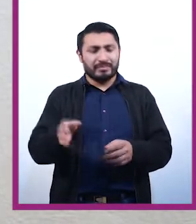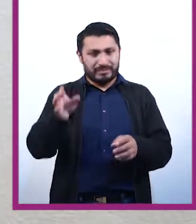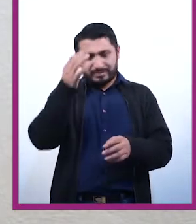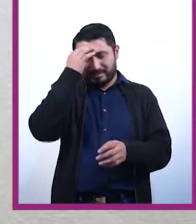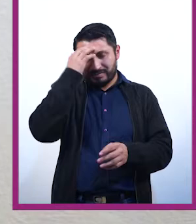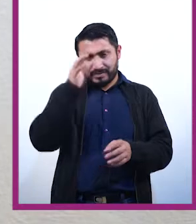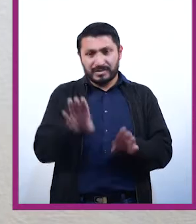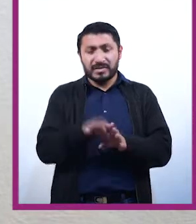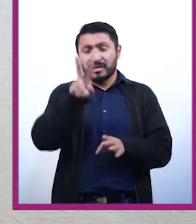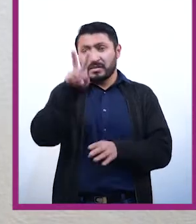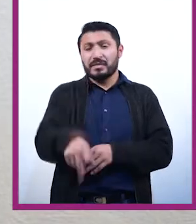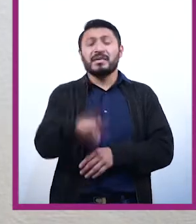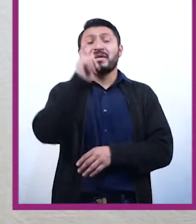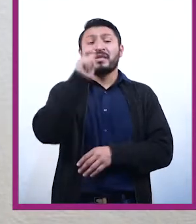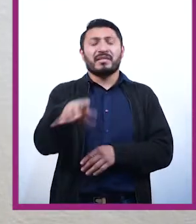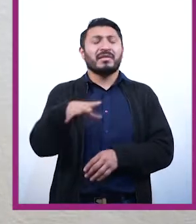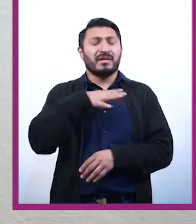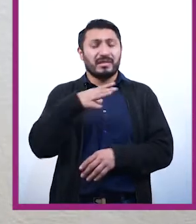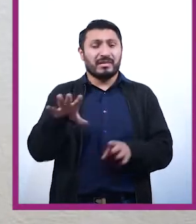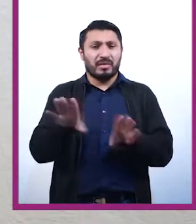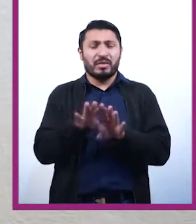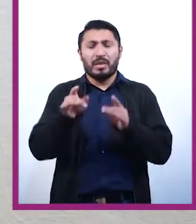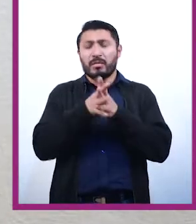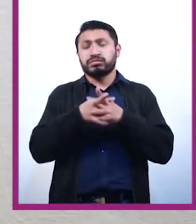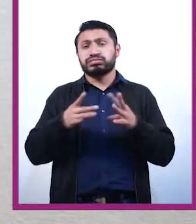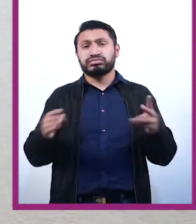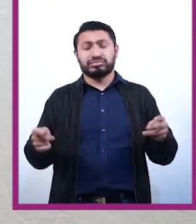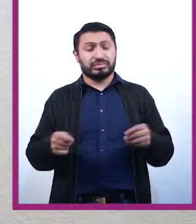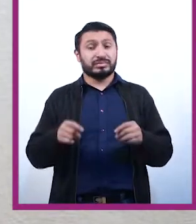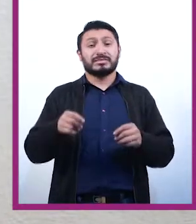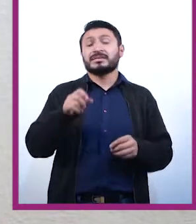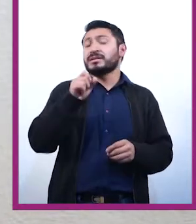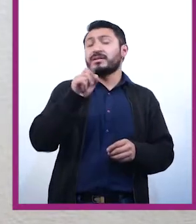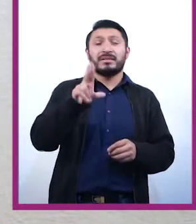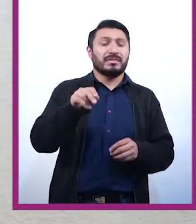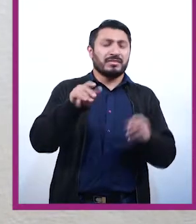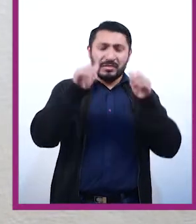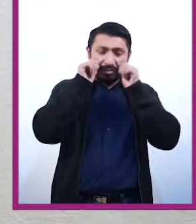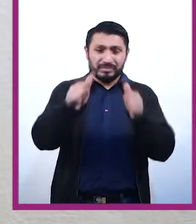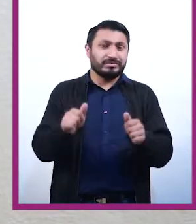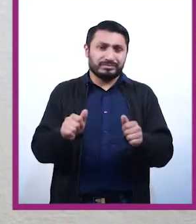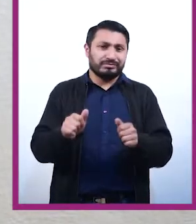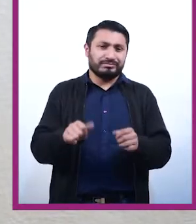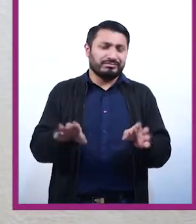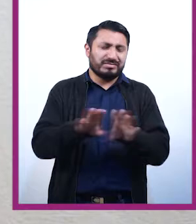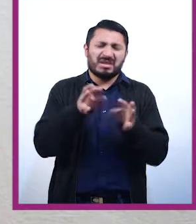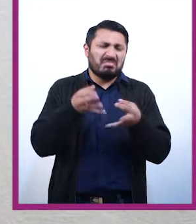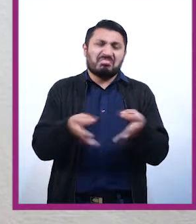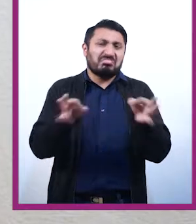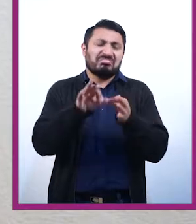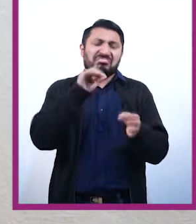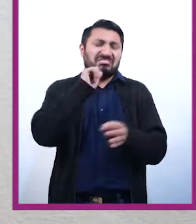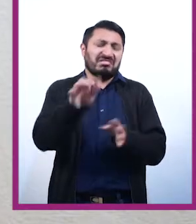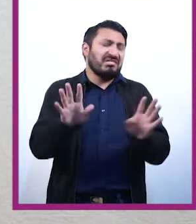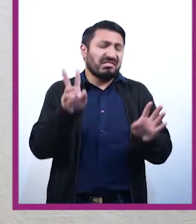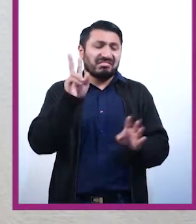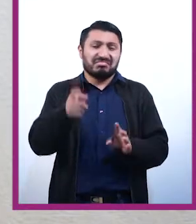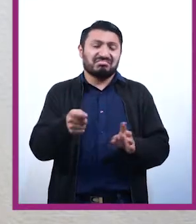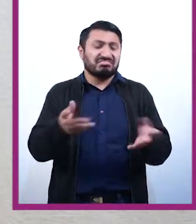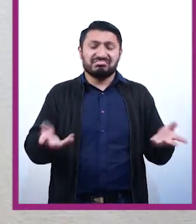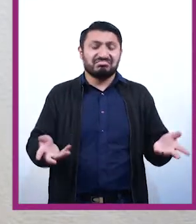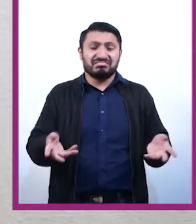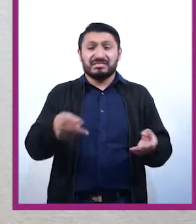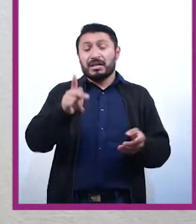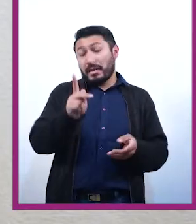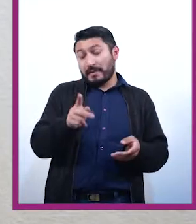palabra se escucha por todos lados, su verdadero significado tiende a difuminarse. Incluso ya no le prestamos atención ni le damos importancia a